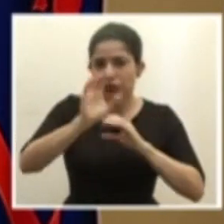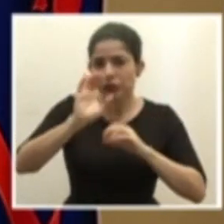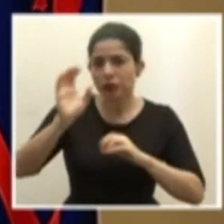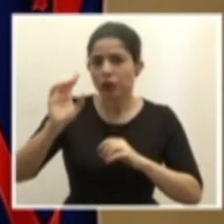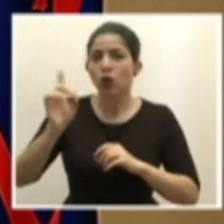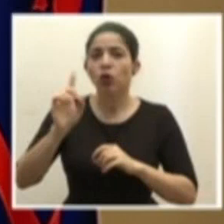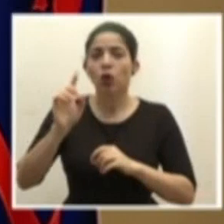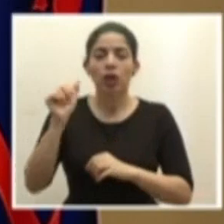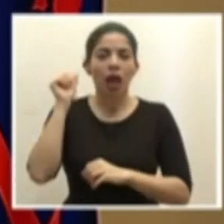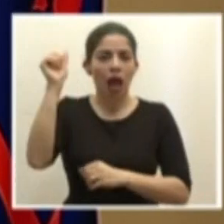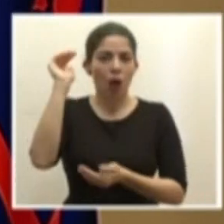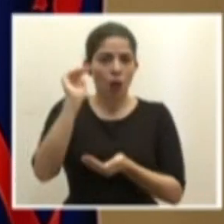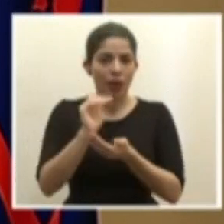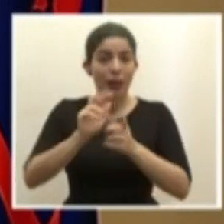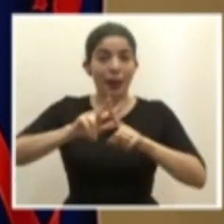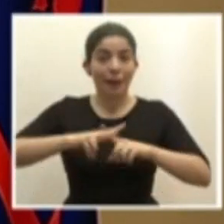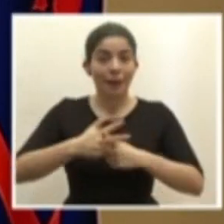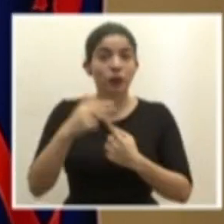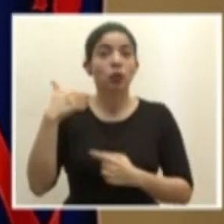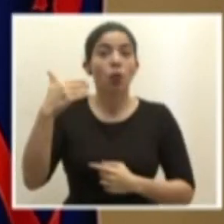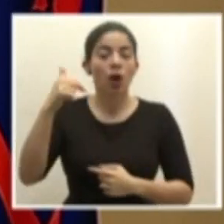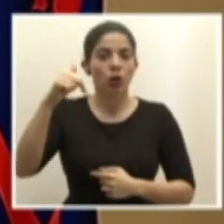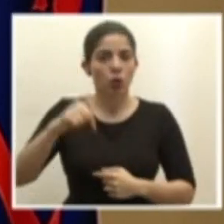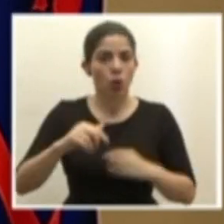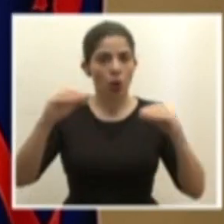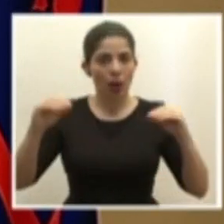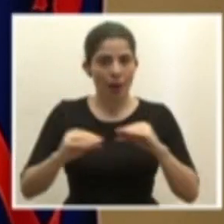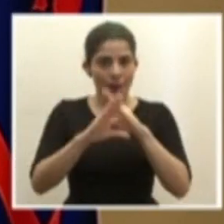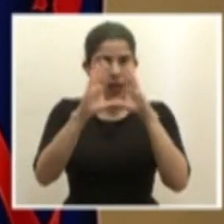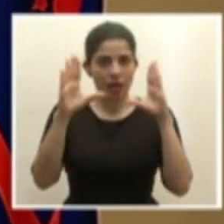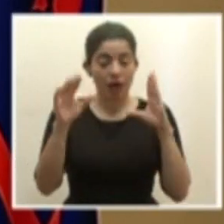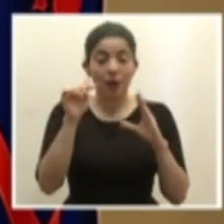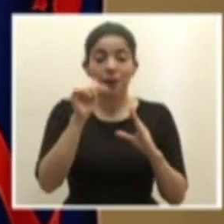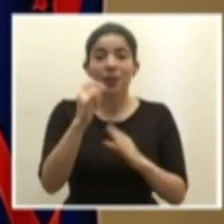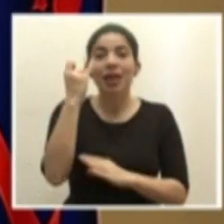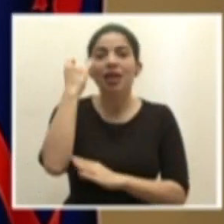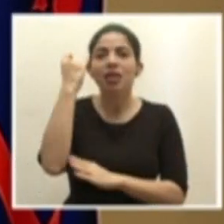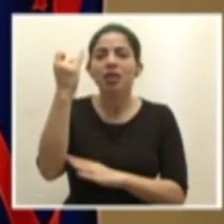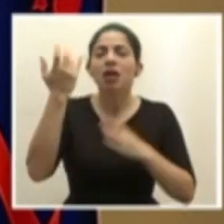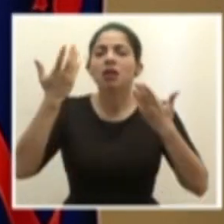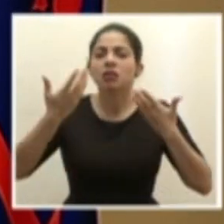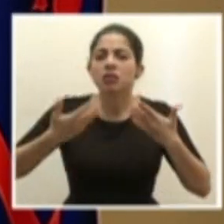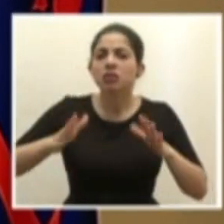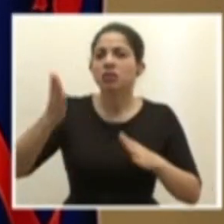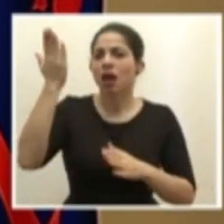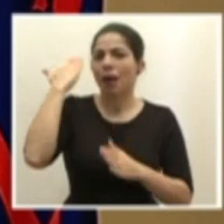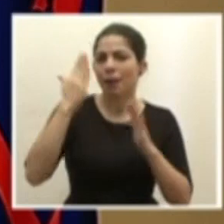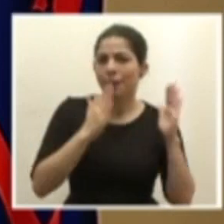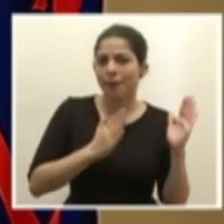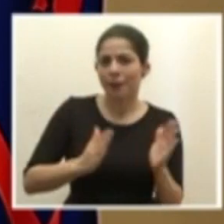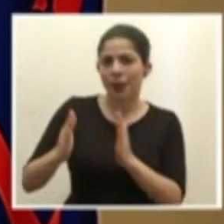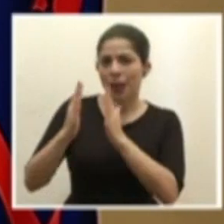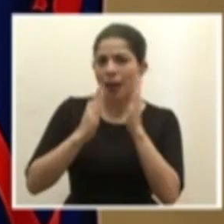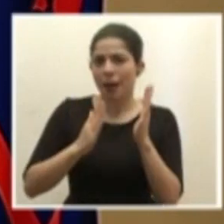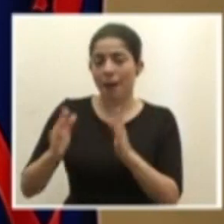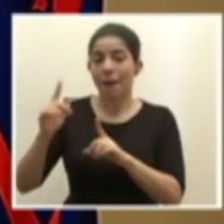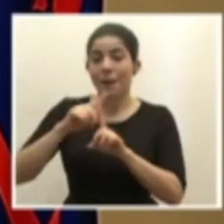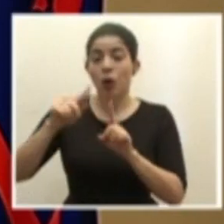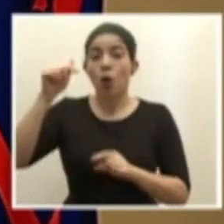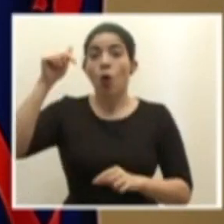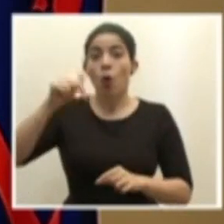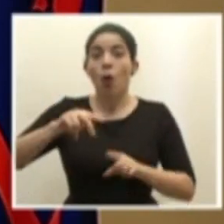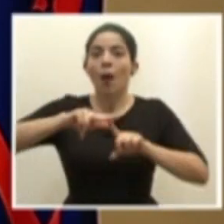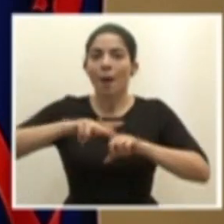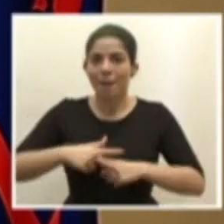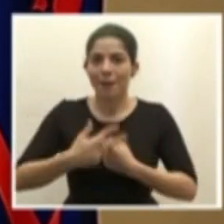esta mañana. Esto es una iniciativa que ya habíamos previsto, pero hoy es que